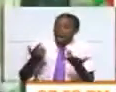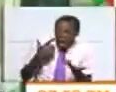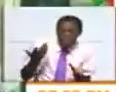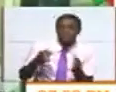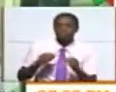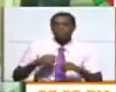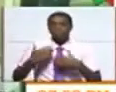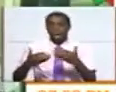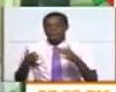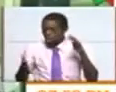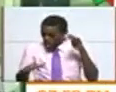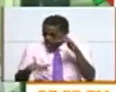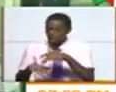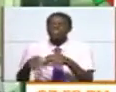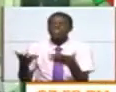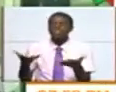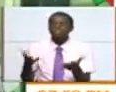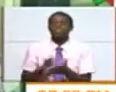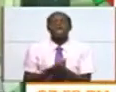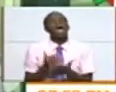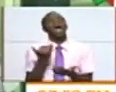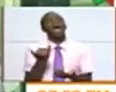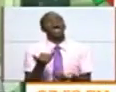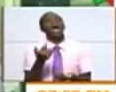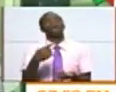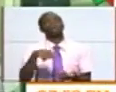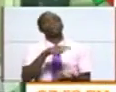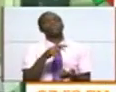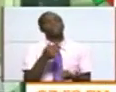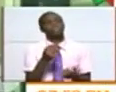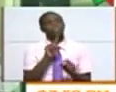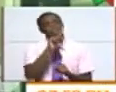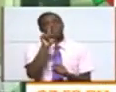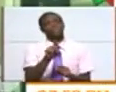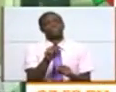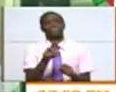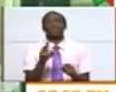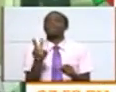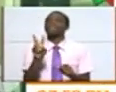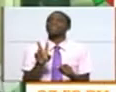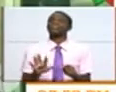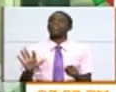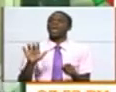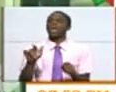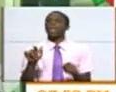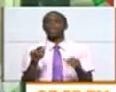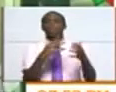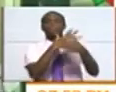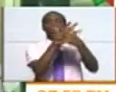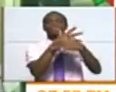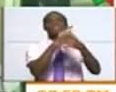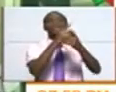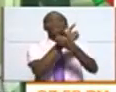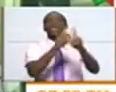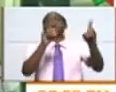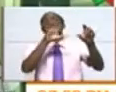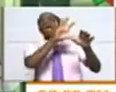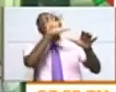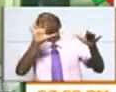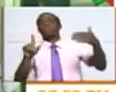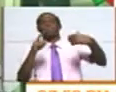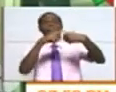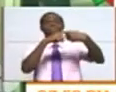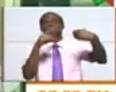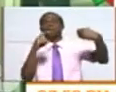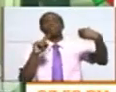La pregunta que tengo ahora es, ¿por qué? ¿Por qué quiere salir Venezuela de la comunidad de democracias? ¿Por qué quiere separarse,